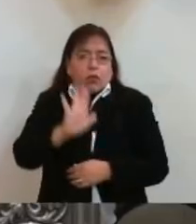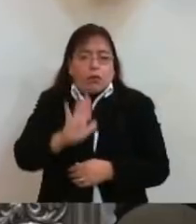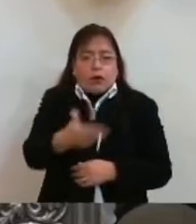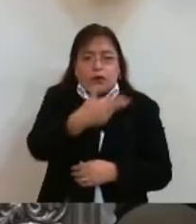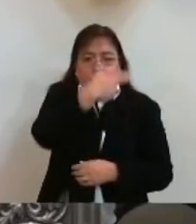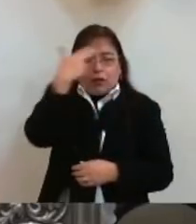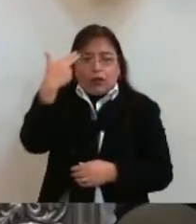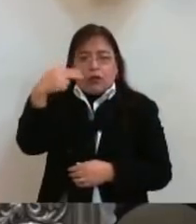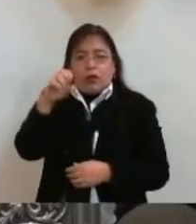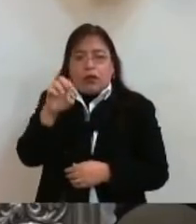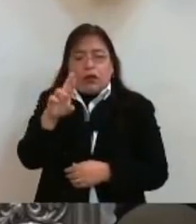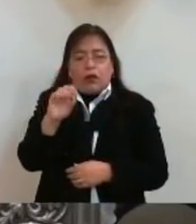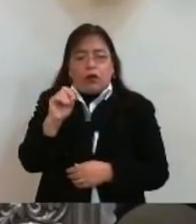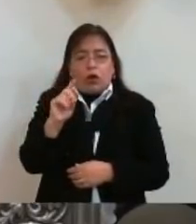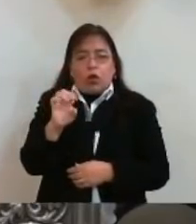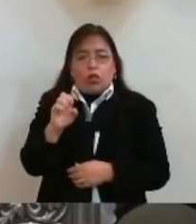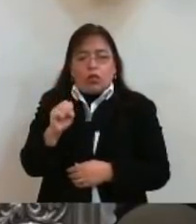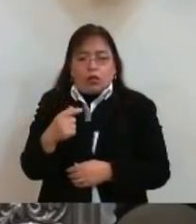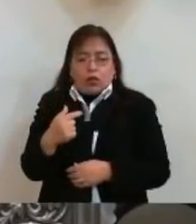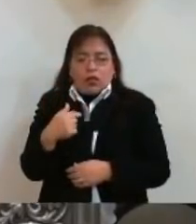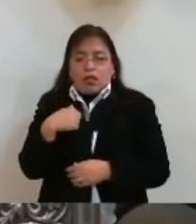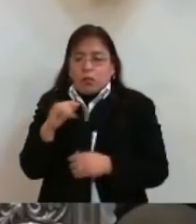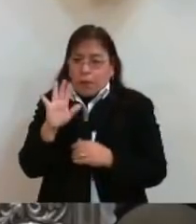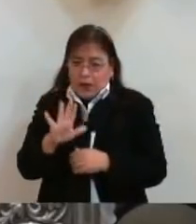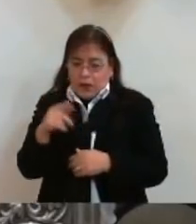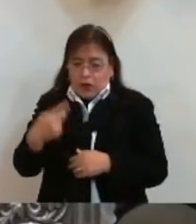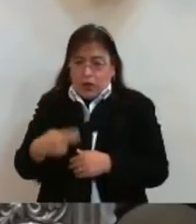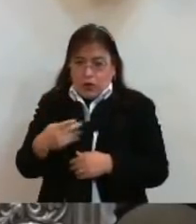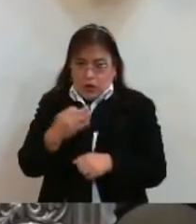pensar en la muerte y no en la vida.